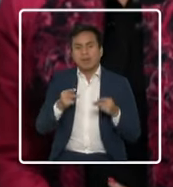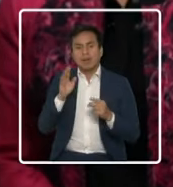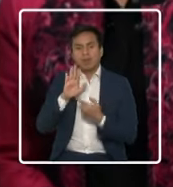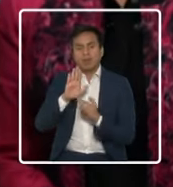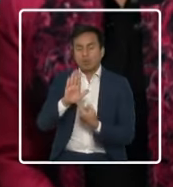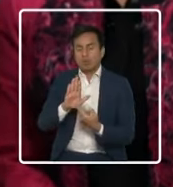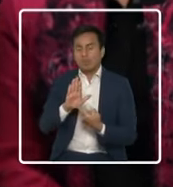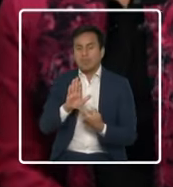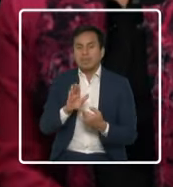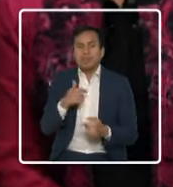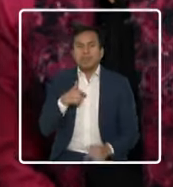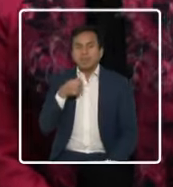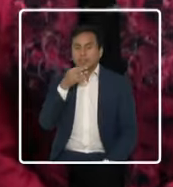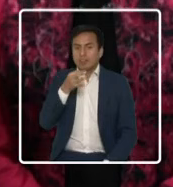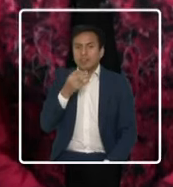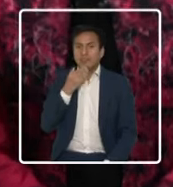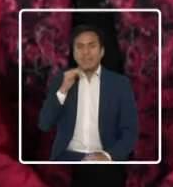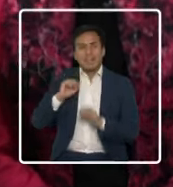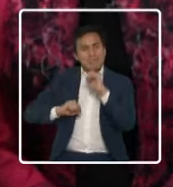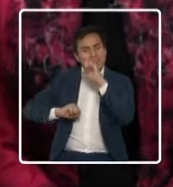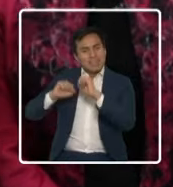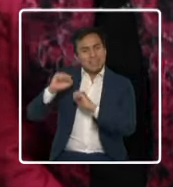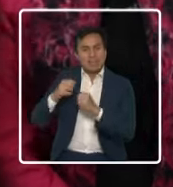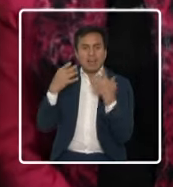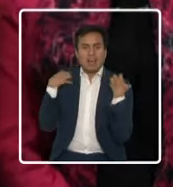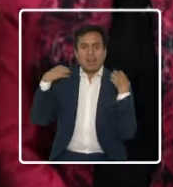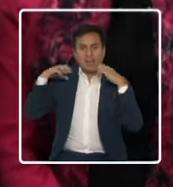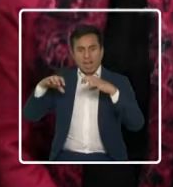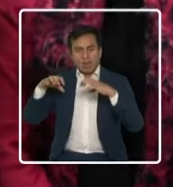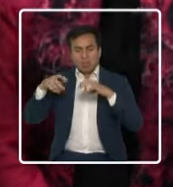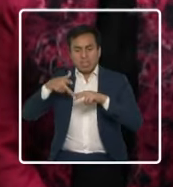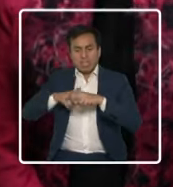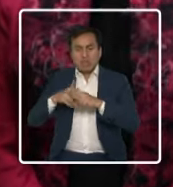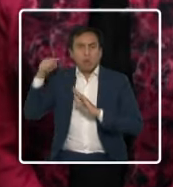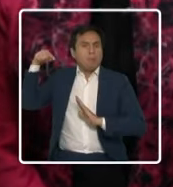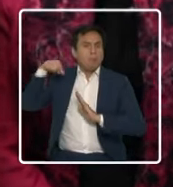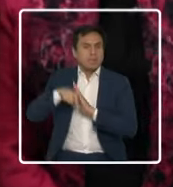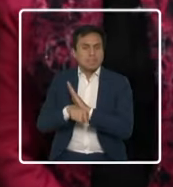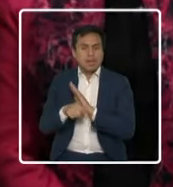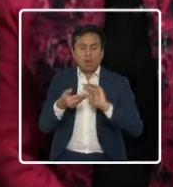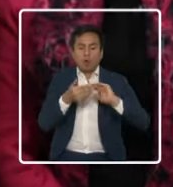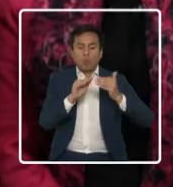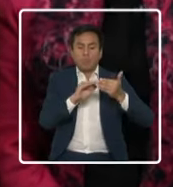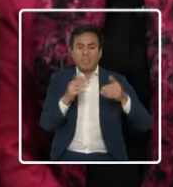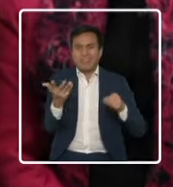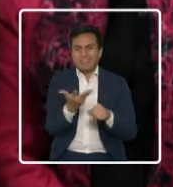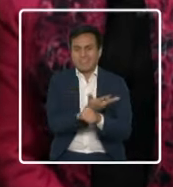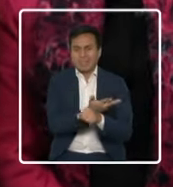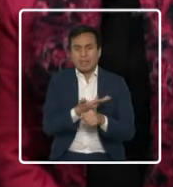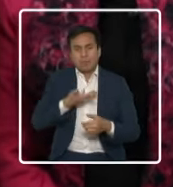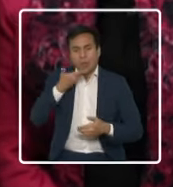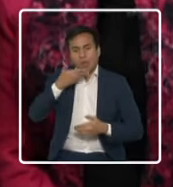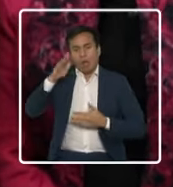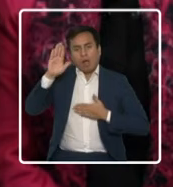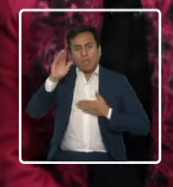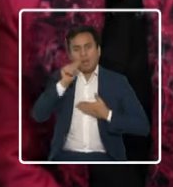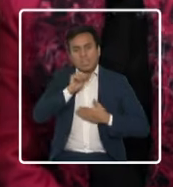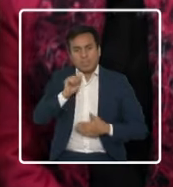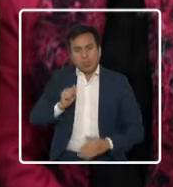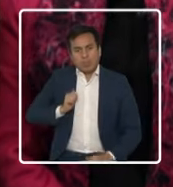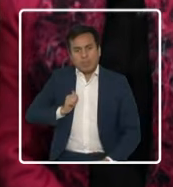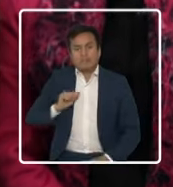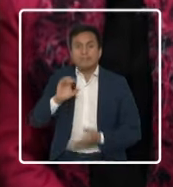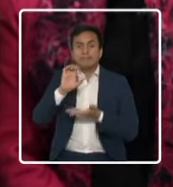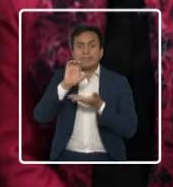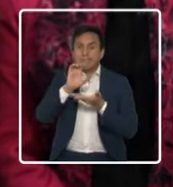de la toma que está ubicada en la comuna de Maipú. Por lo tanto, esas fueron las señales. Por otra parte, ¿qué es lo que ha